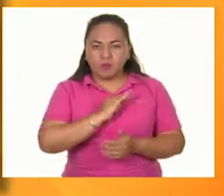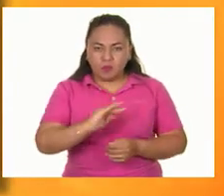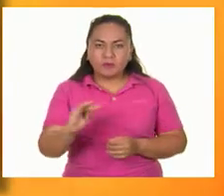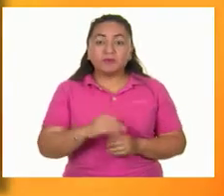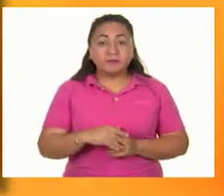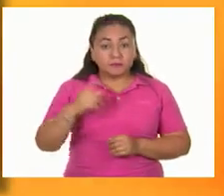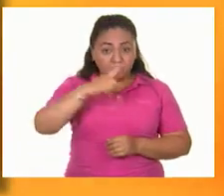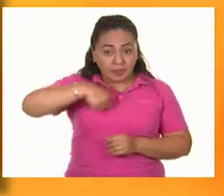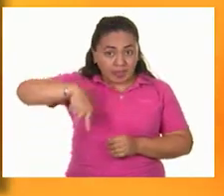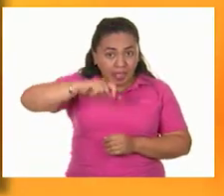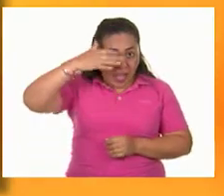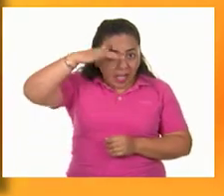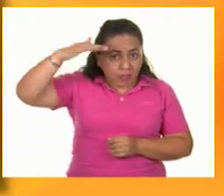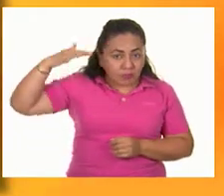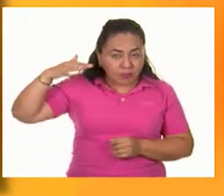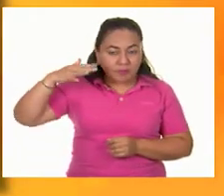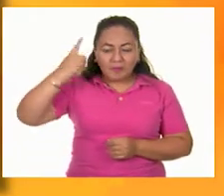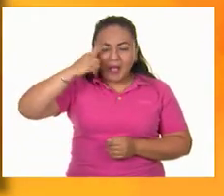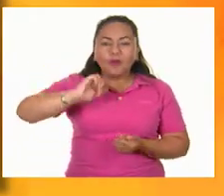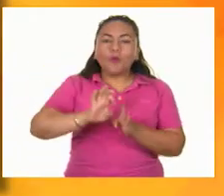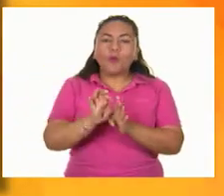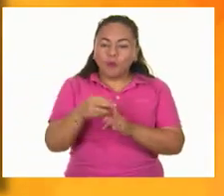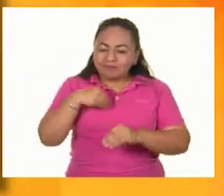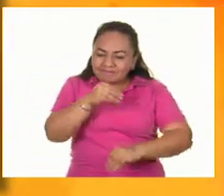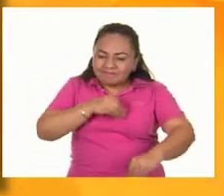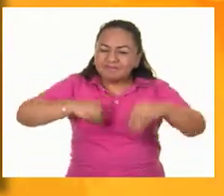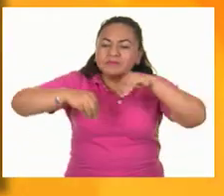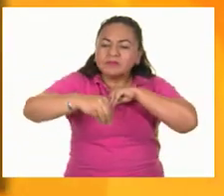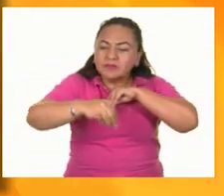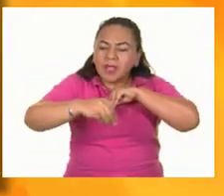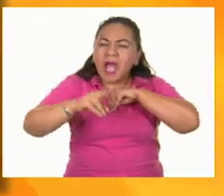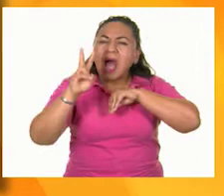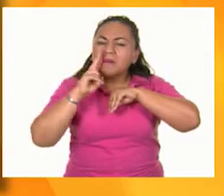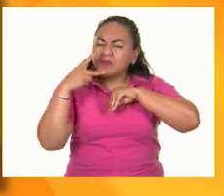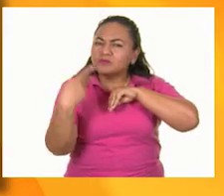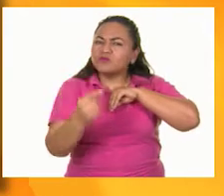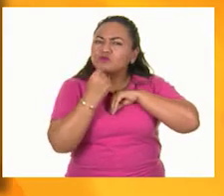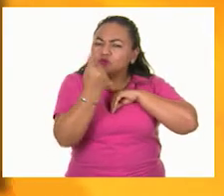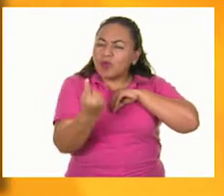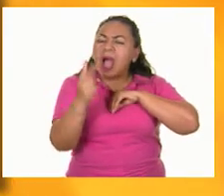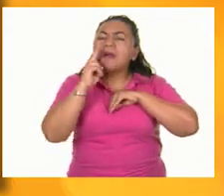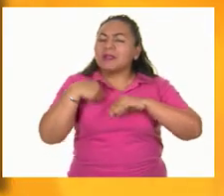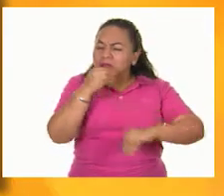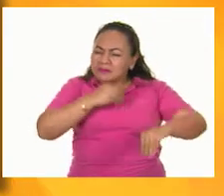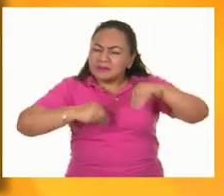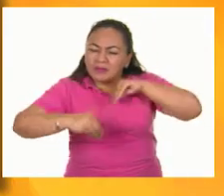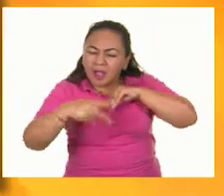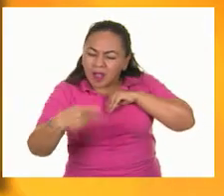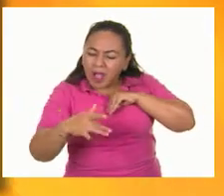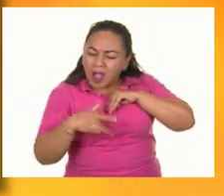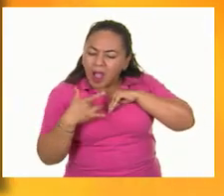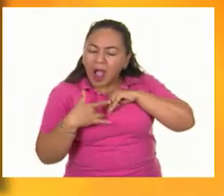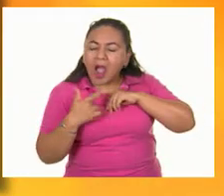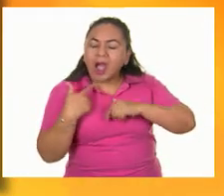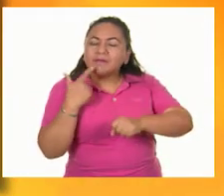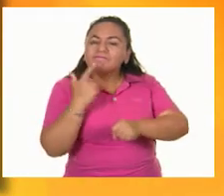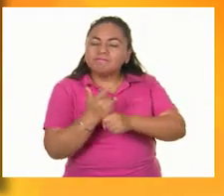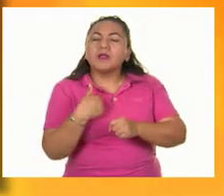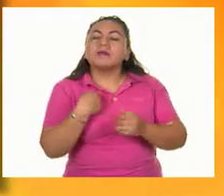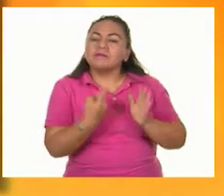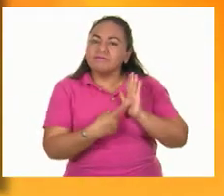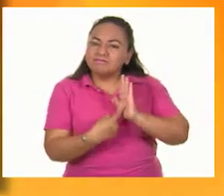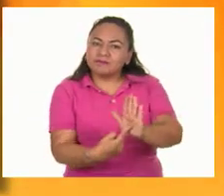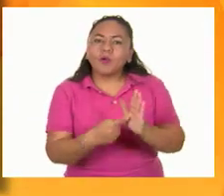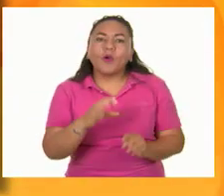Como adultos, cultivar la empatía es tratar de ver el mundo desde el punto de vista de los niños y hacerles notar nuestro cariño.